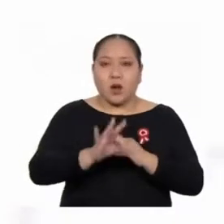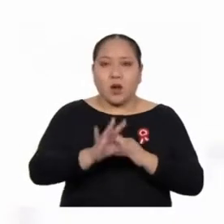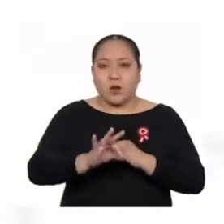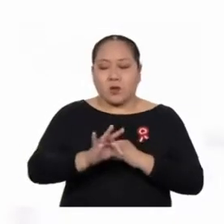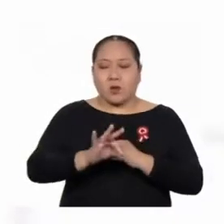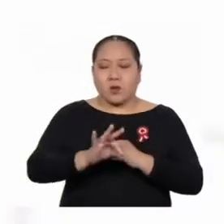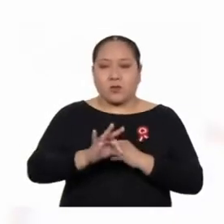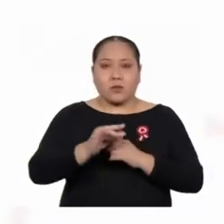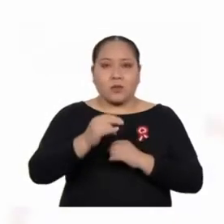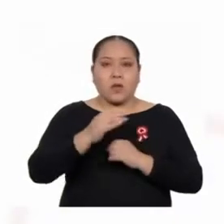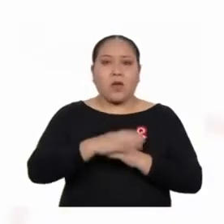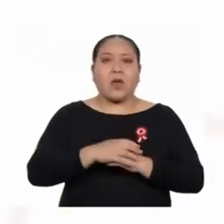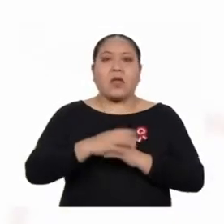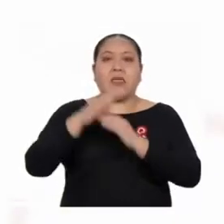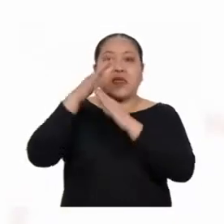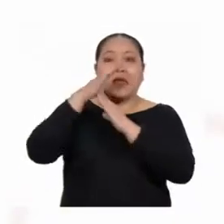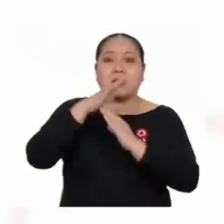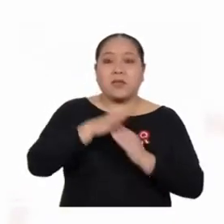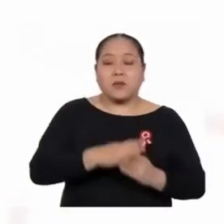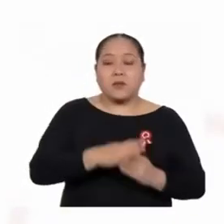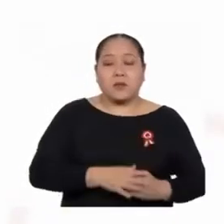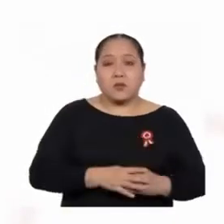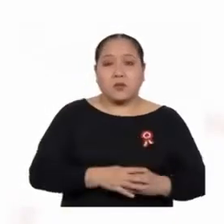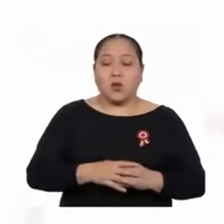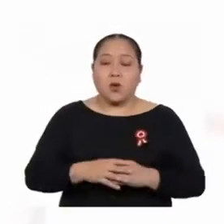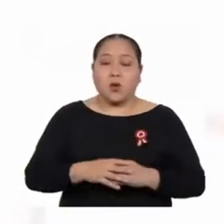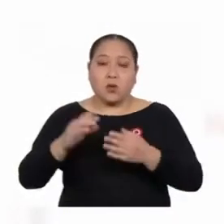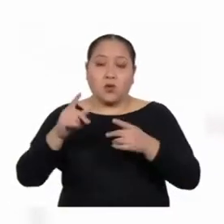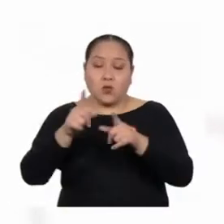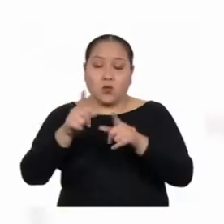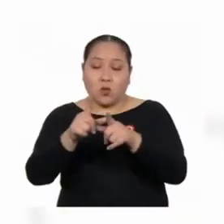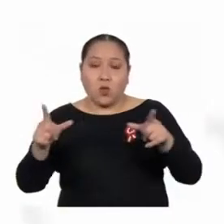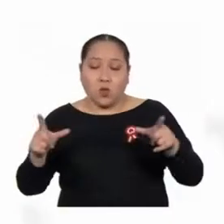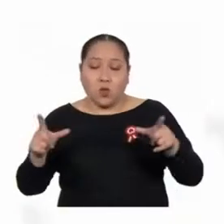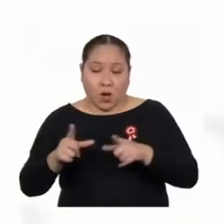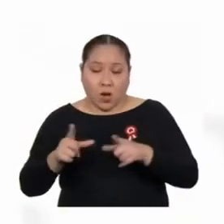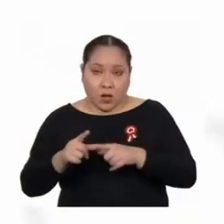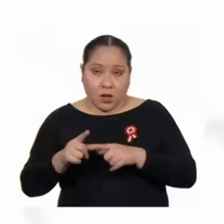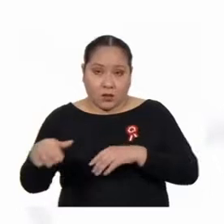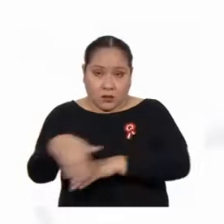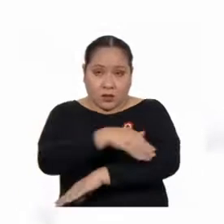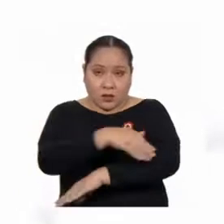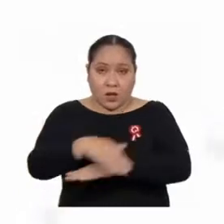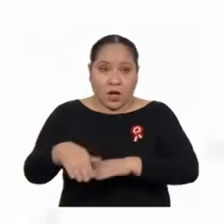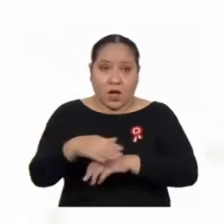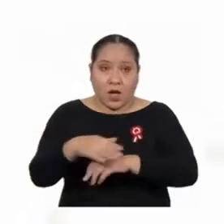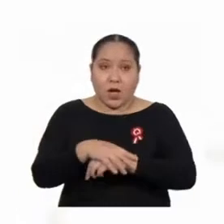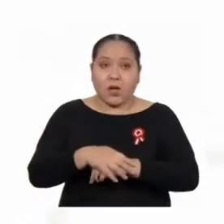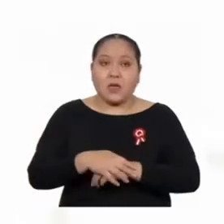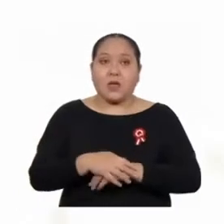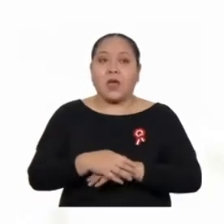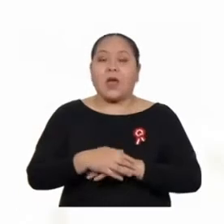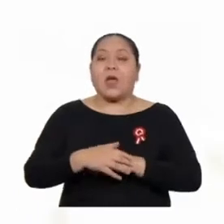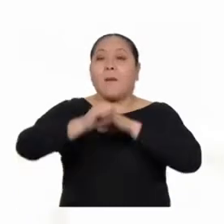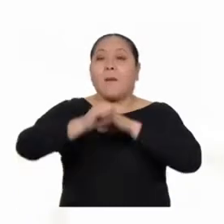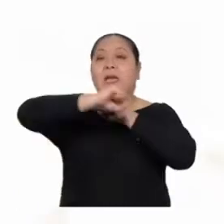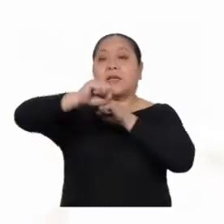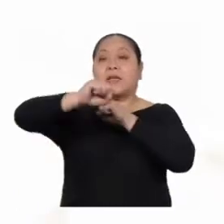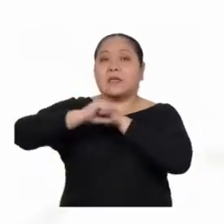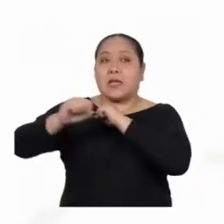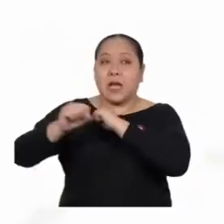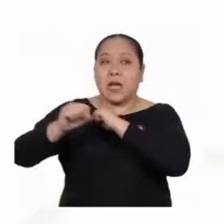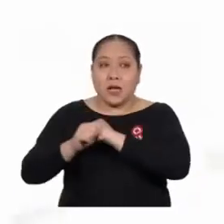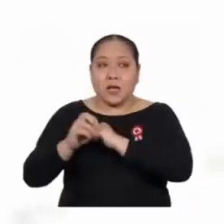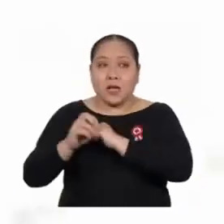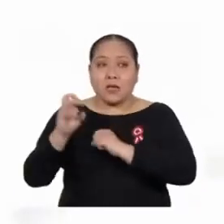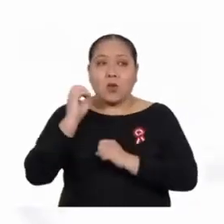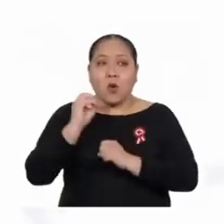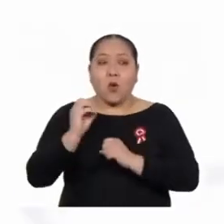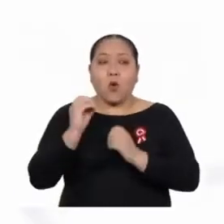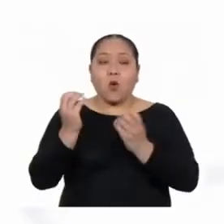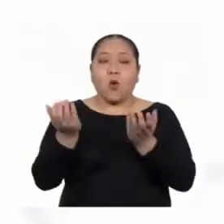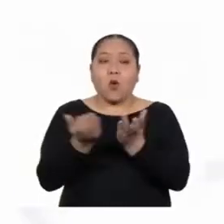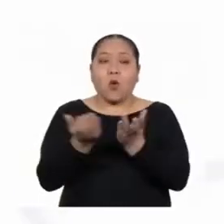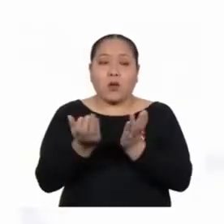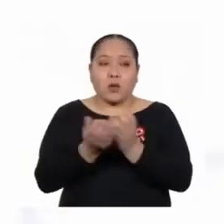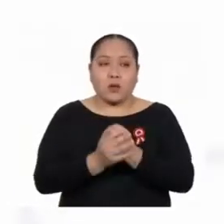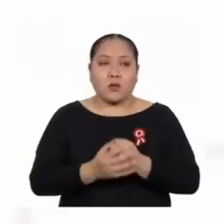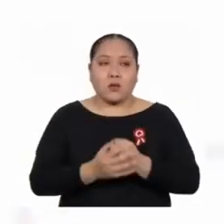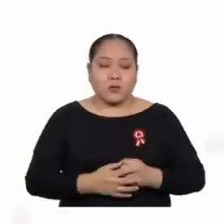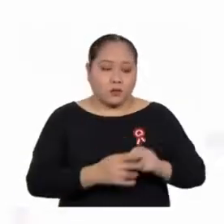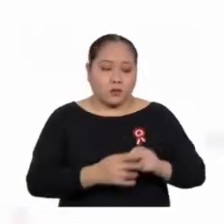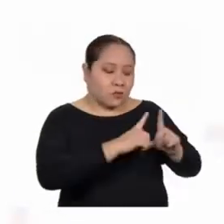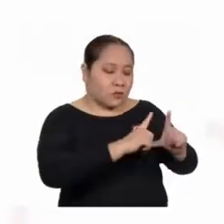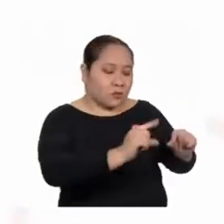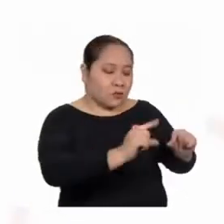espacios públicos, publicitarios, como en instituciones educativas. Párrafo 4.